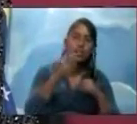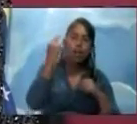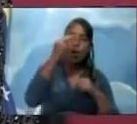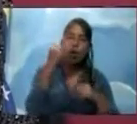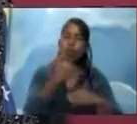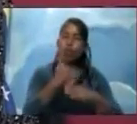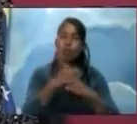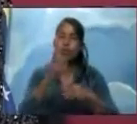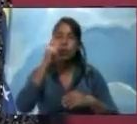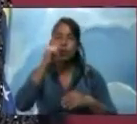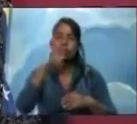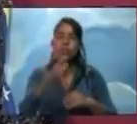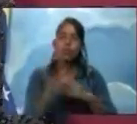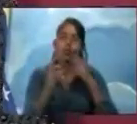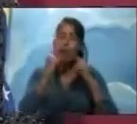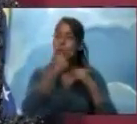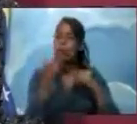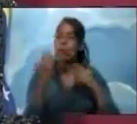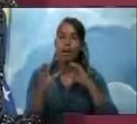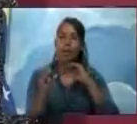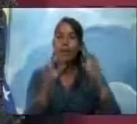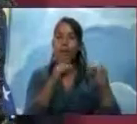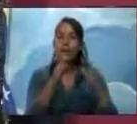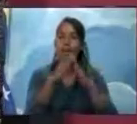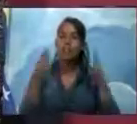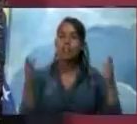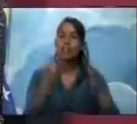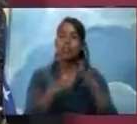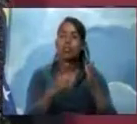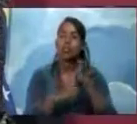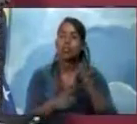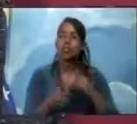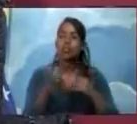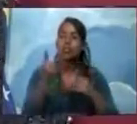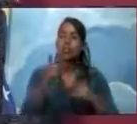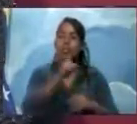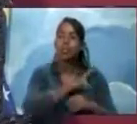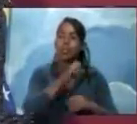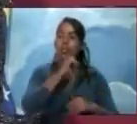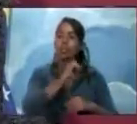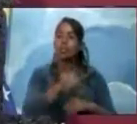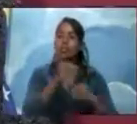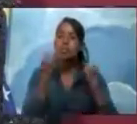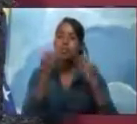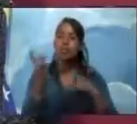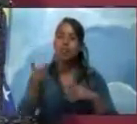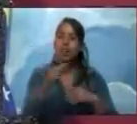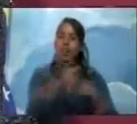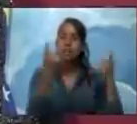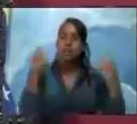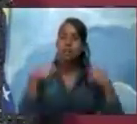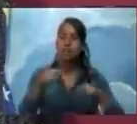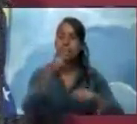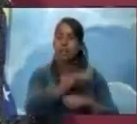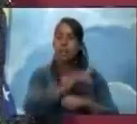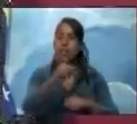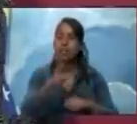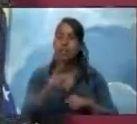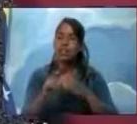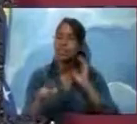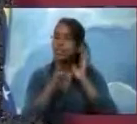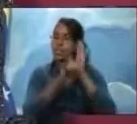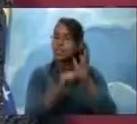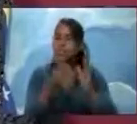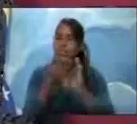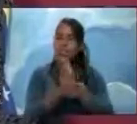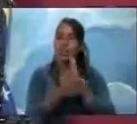de hombre y una boca que hablaba grandes cosas. Bueno, a través de la historia muchas personas han tratado de identificar